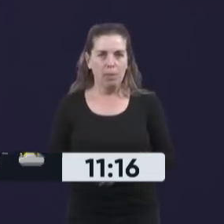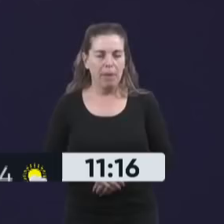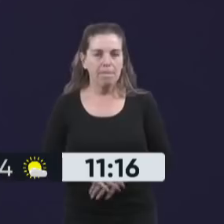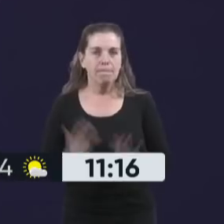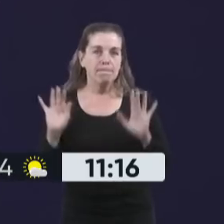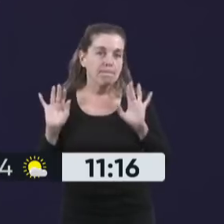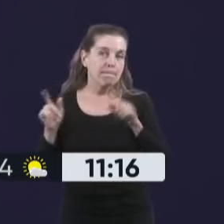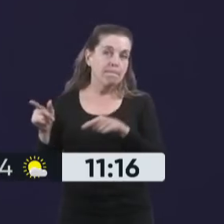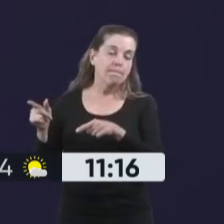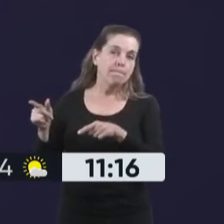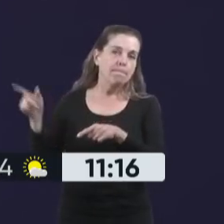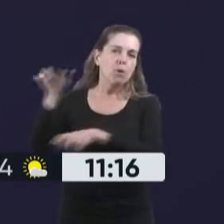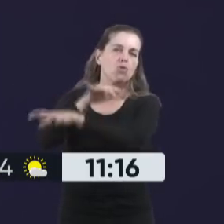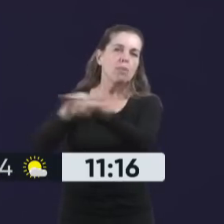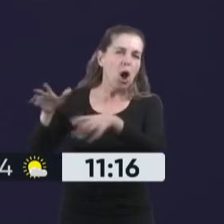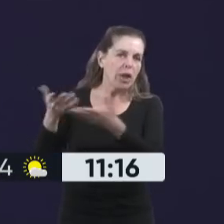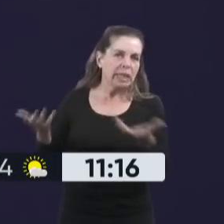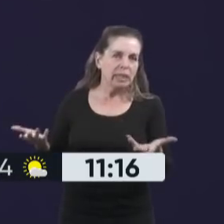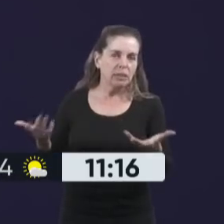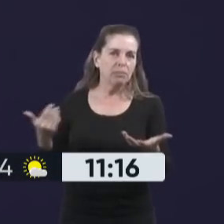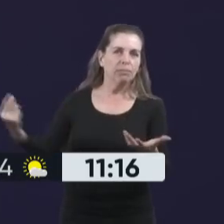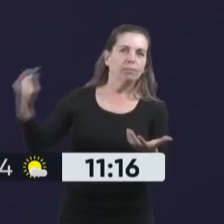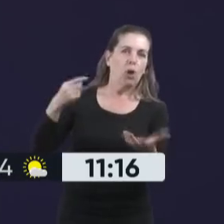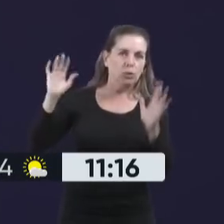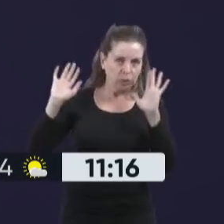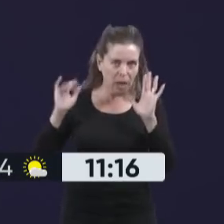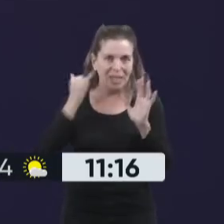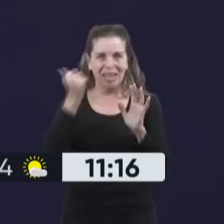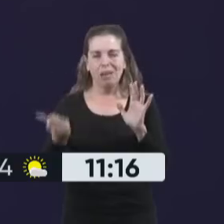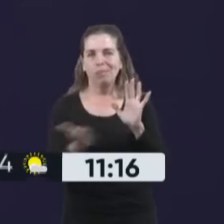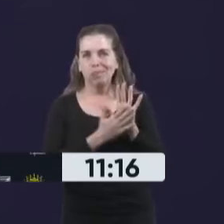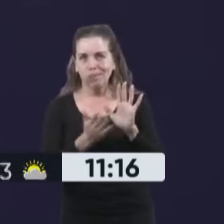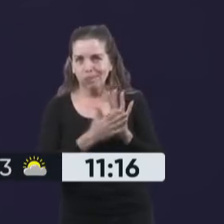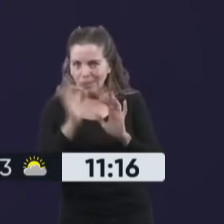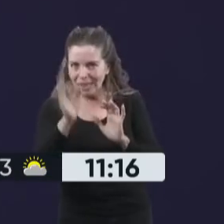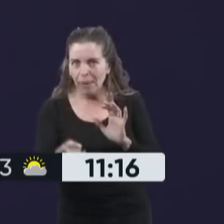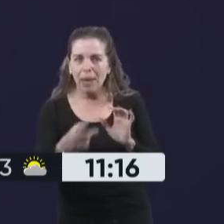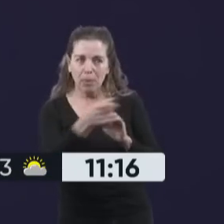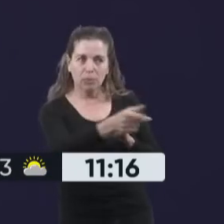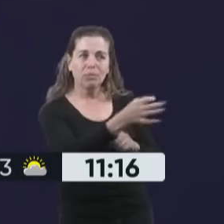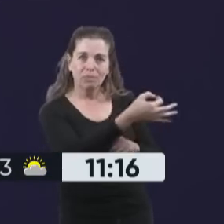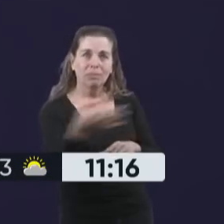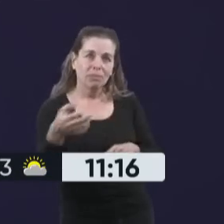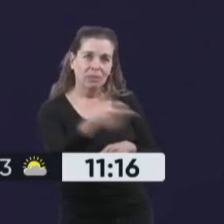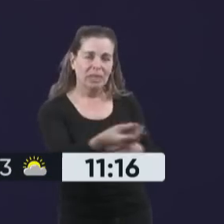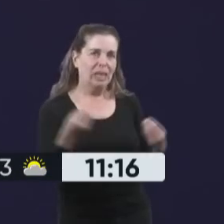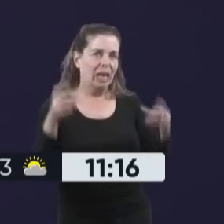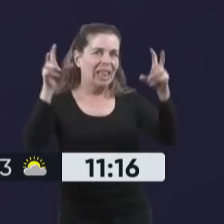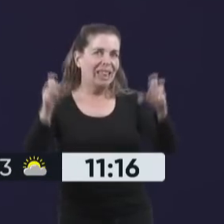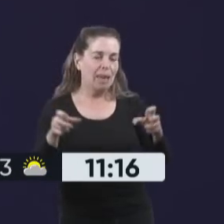diga con respecto a eso, porque lo que ha quedado demostrado es, como bien vos dijiste, que la política de género